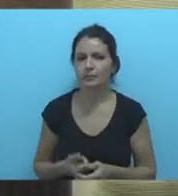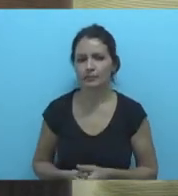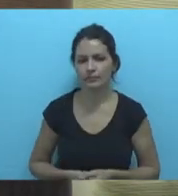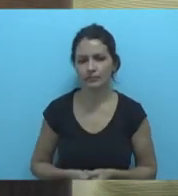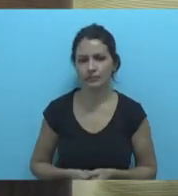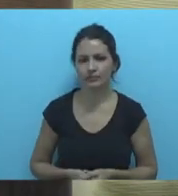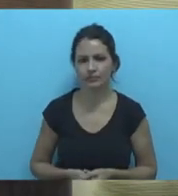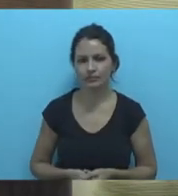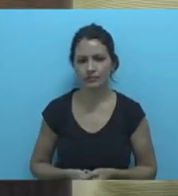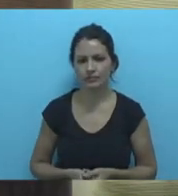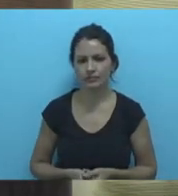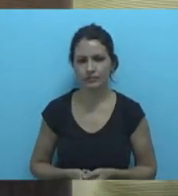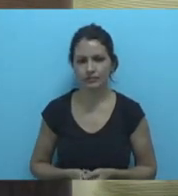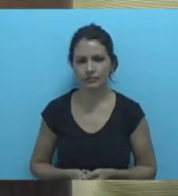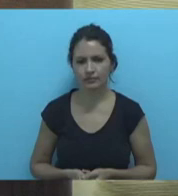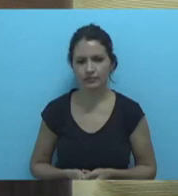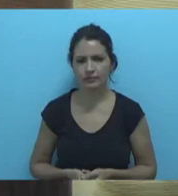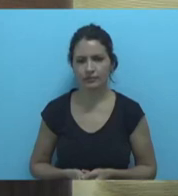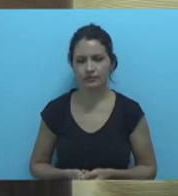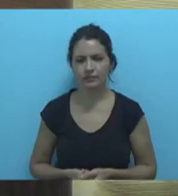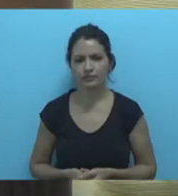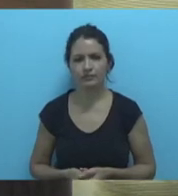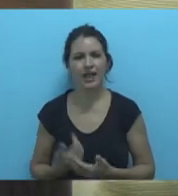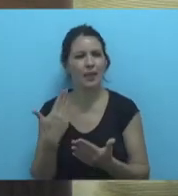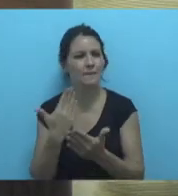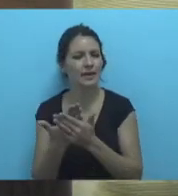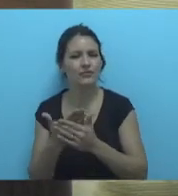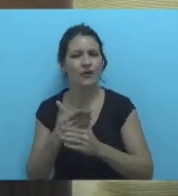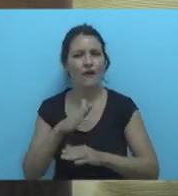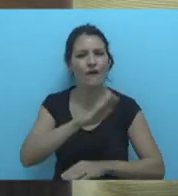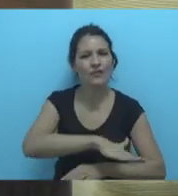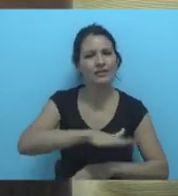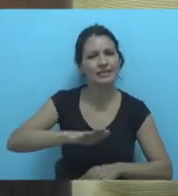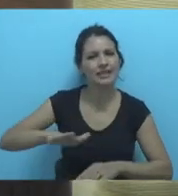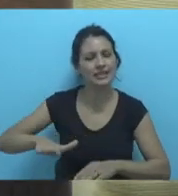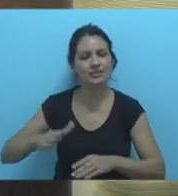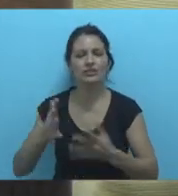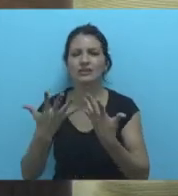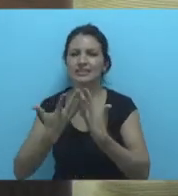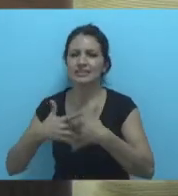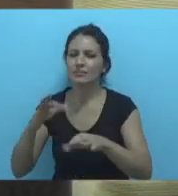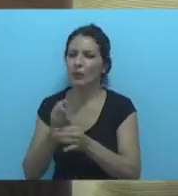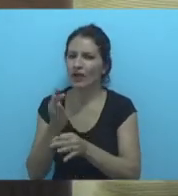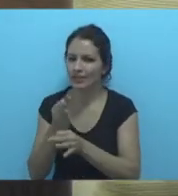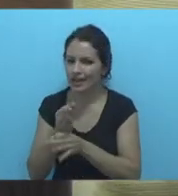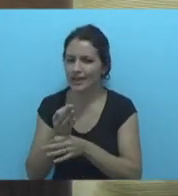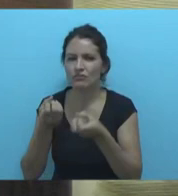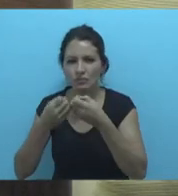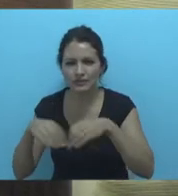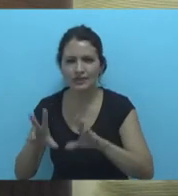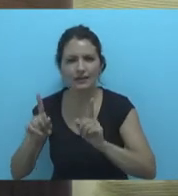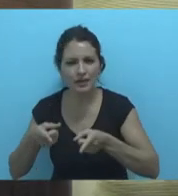convenio, porque esto va a tener un gran impacto tanto en las niñas como en los niños, en su aspecto educativo, en su aspecto lúdico, y